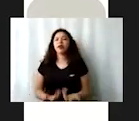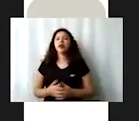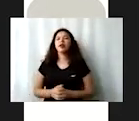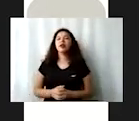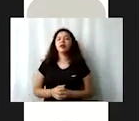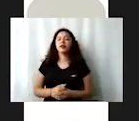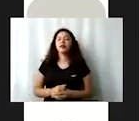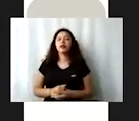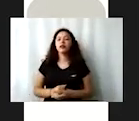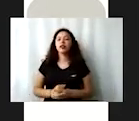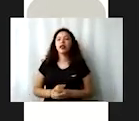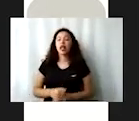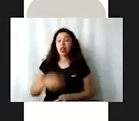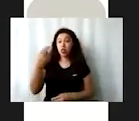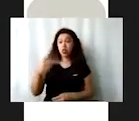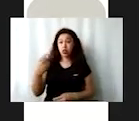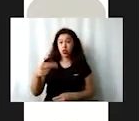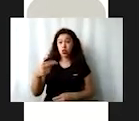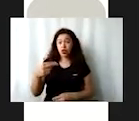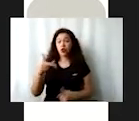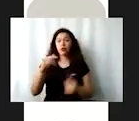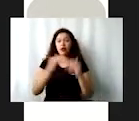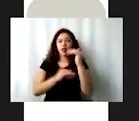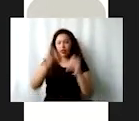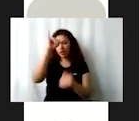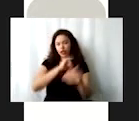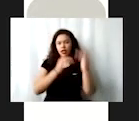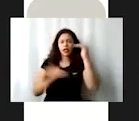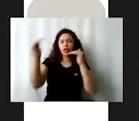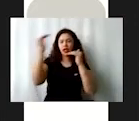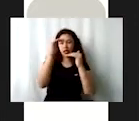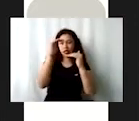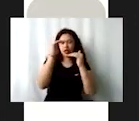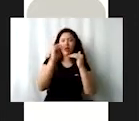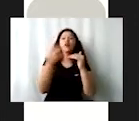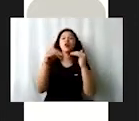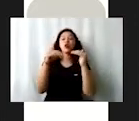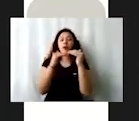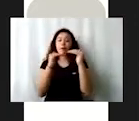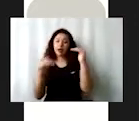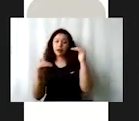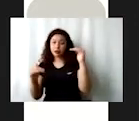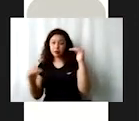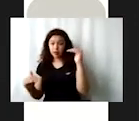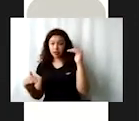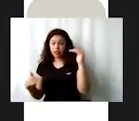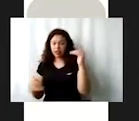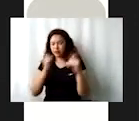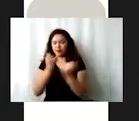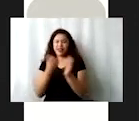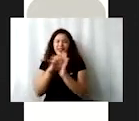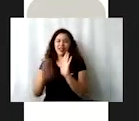supuesto, el nombre del puesto inmediato superior, los nombres de los puestos que dependen, como ya se los mencioné en el ejemplo,